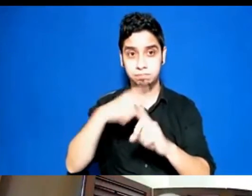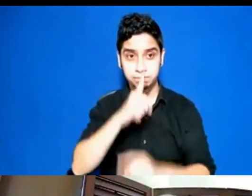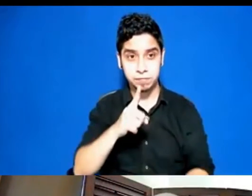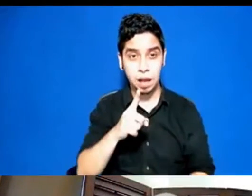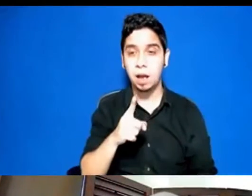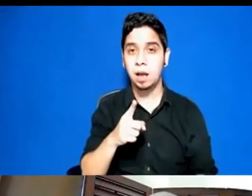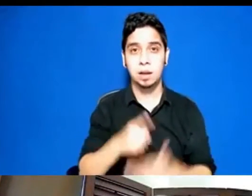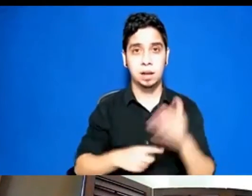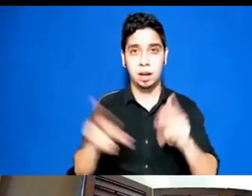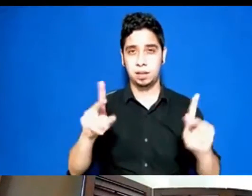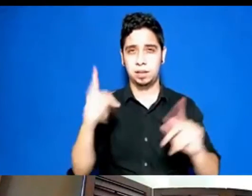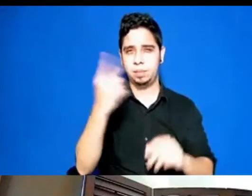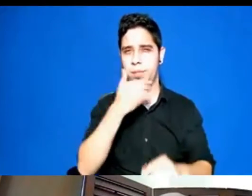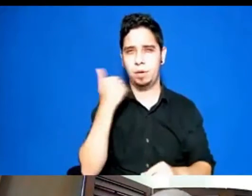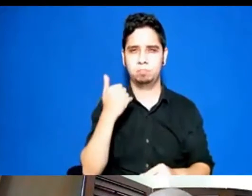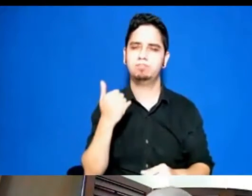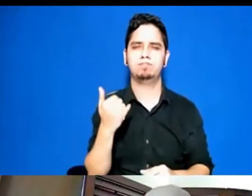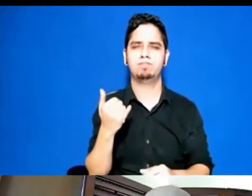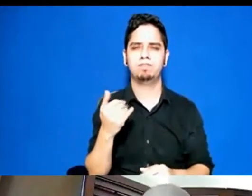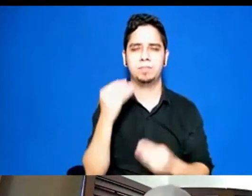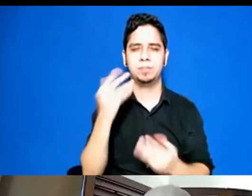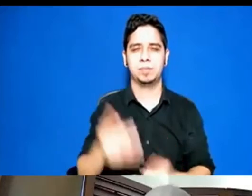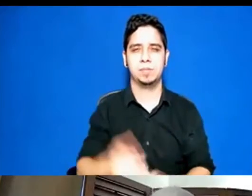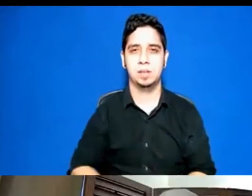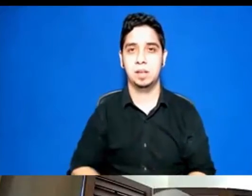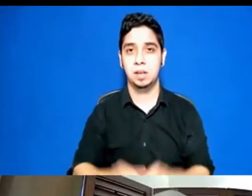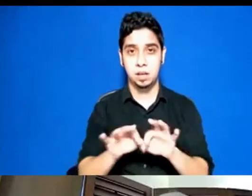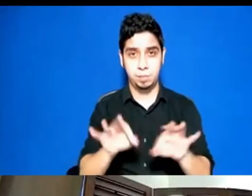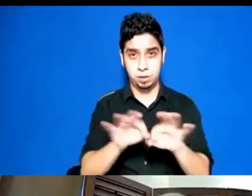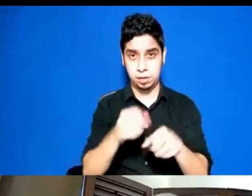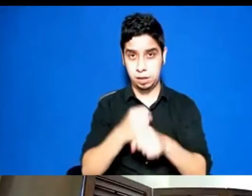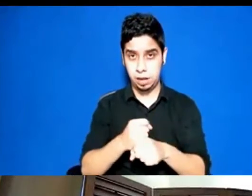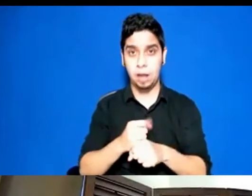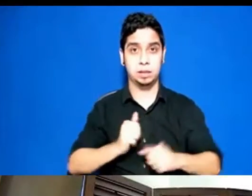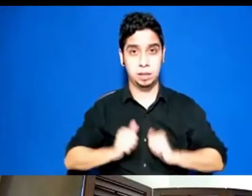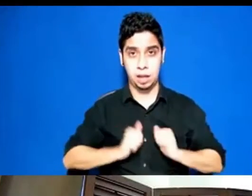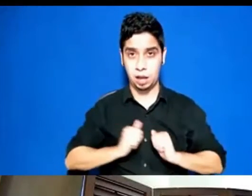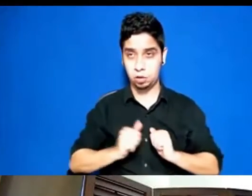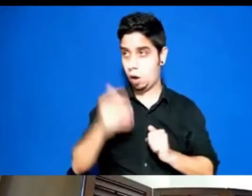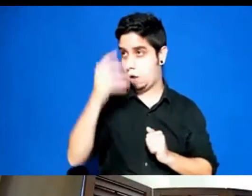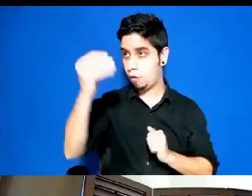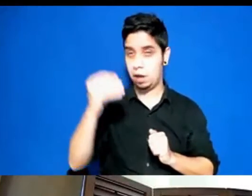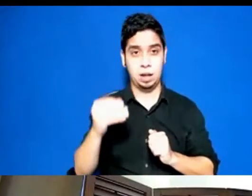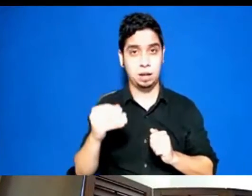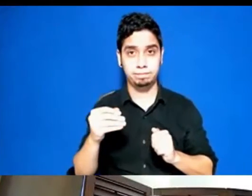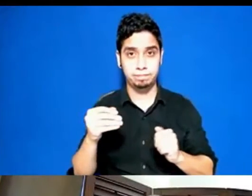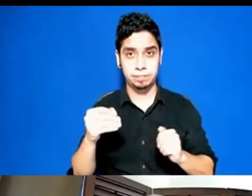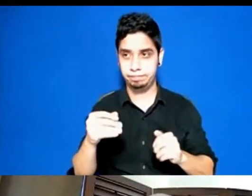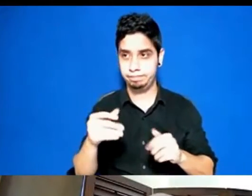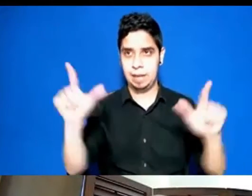que nuestro público siempre es el mejor, yo siempre lo digo. Hay que hacer teatro al aire libre. Pero entonces ahora tenemos una situación,